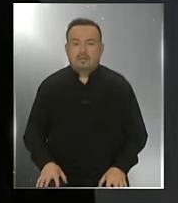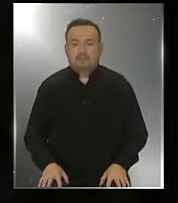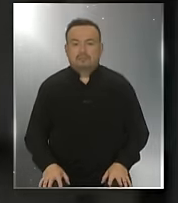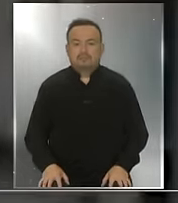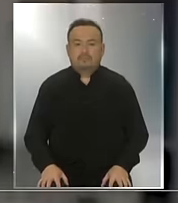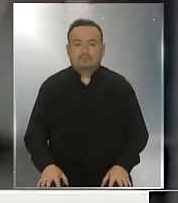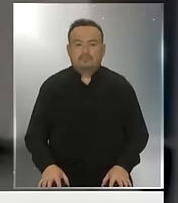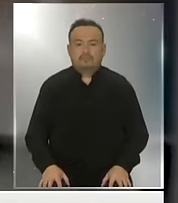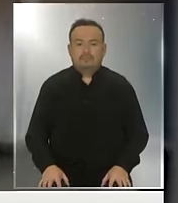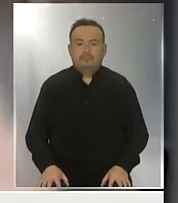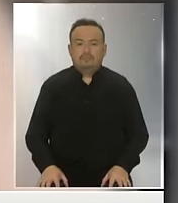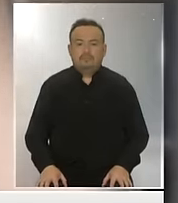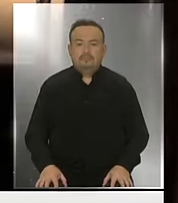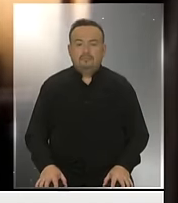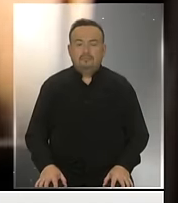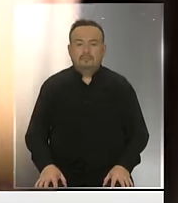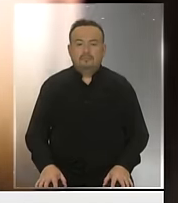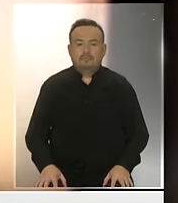cataclismo.